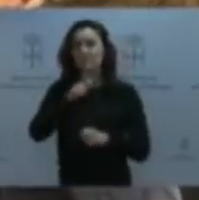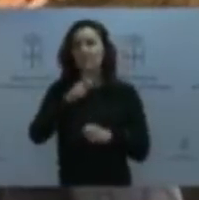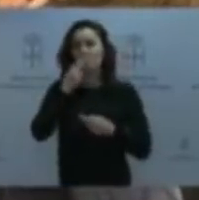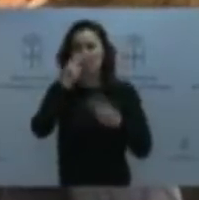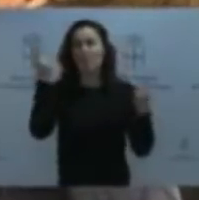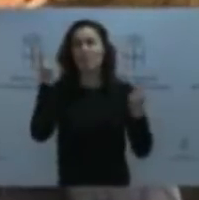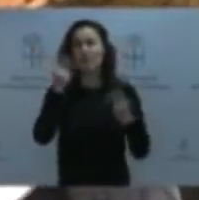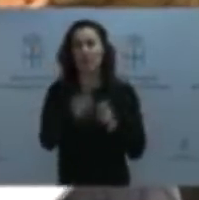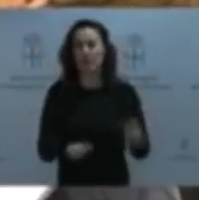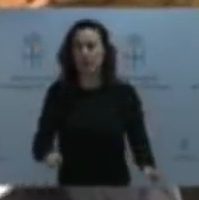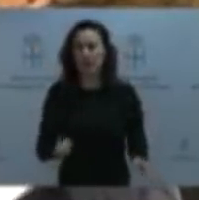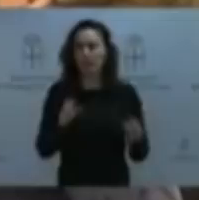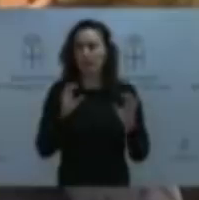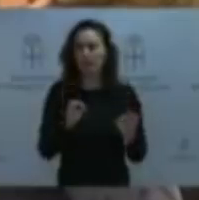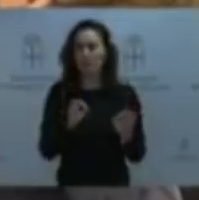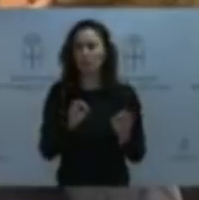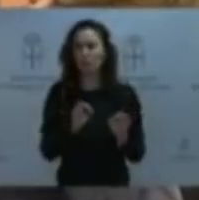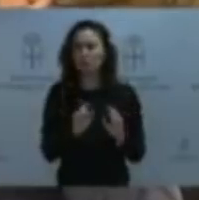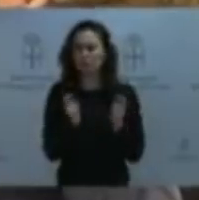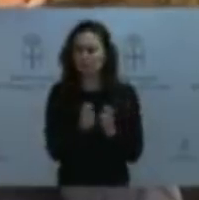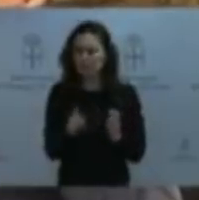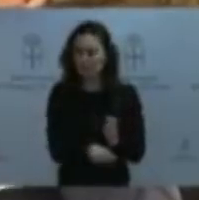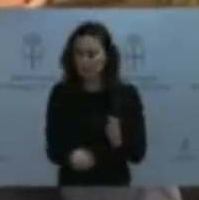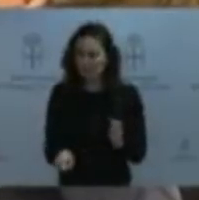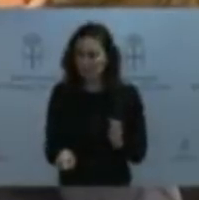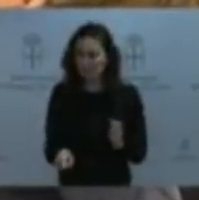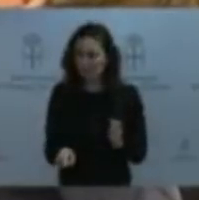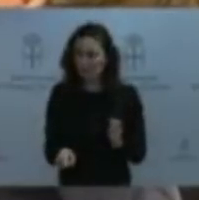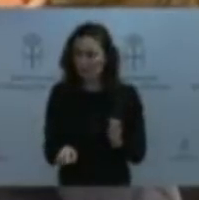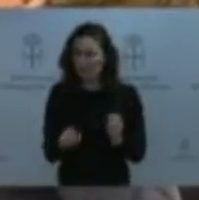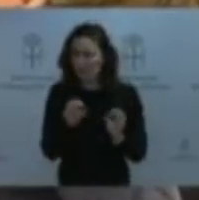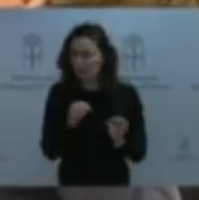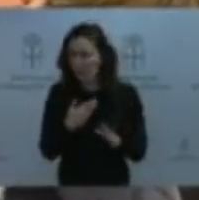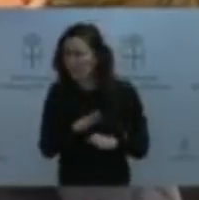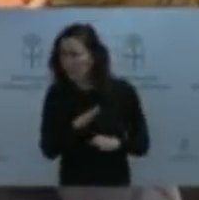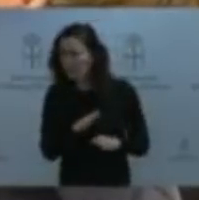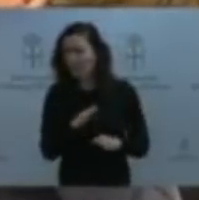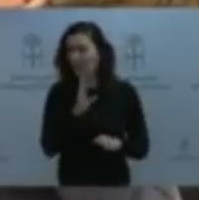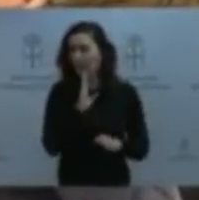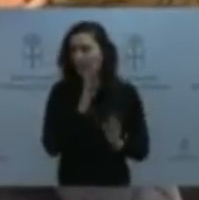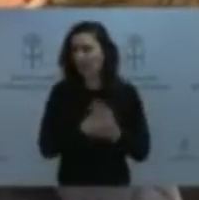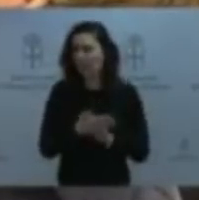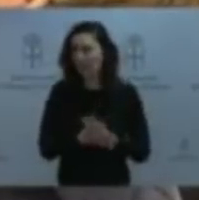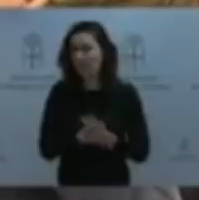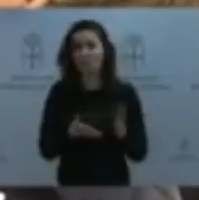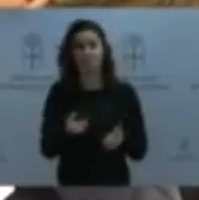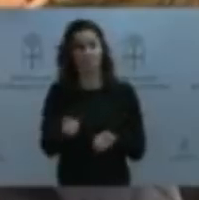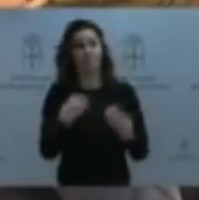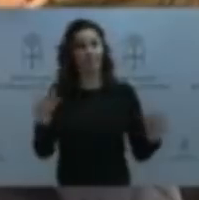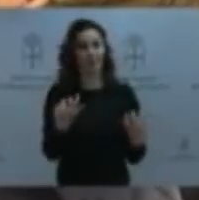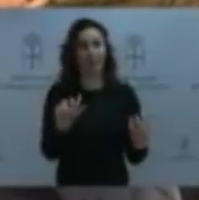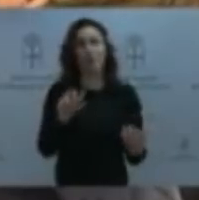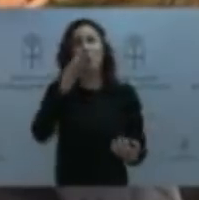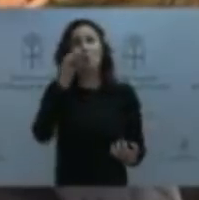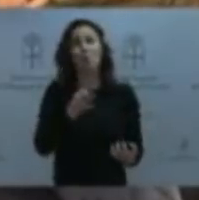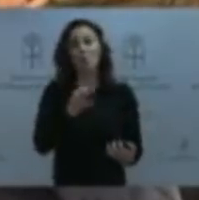Unísono? Además de con Liberbank, que usted mencionaba. ¿Qué es lo que nos pueden decir al respecto? Por cierto, las trabajadoras pidieron también una reunión a Javier